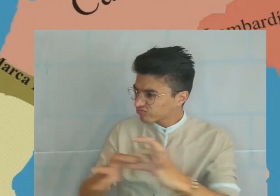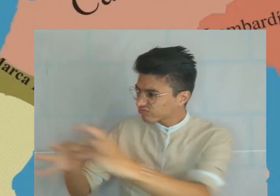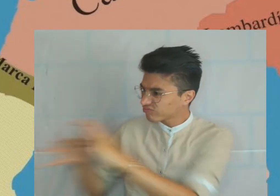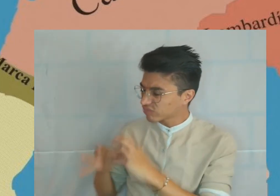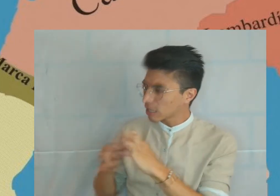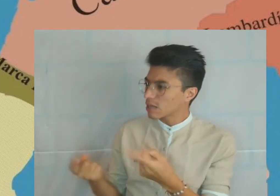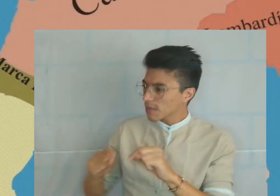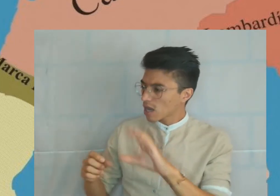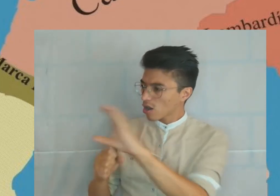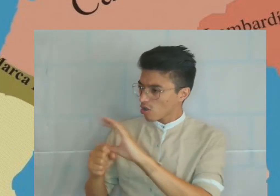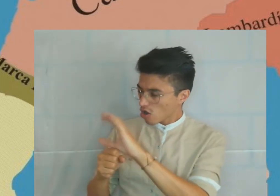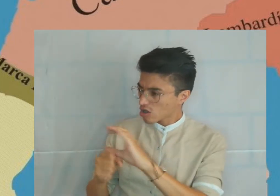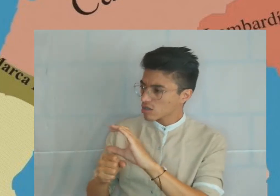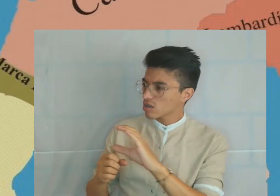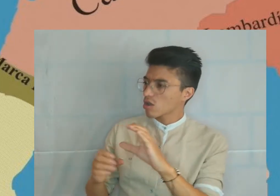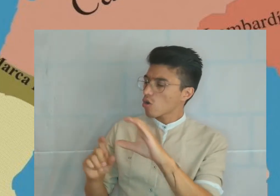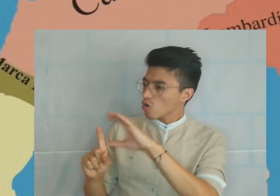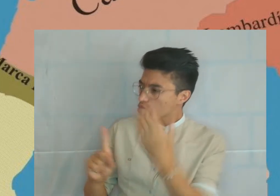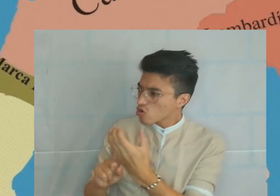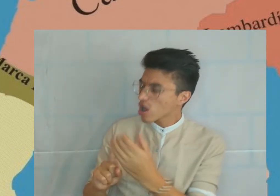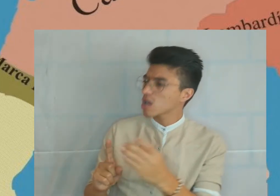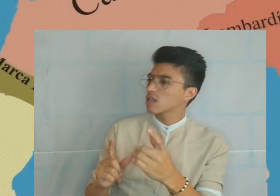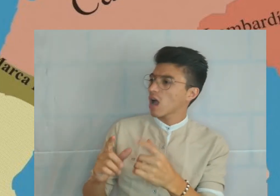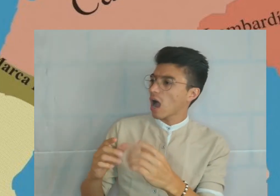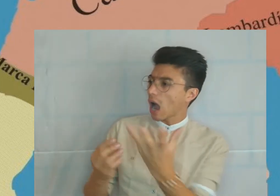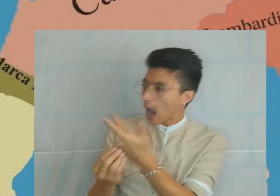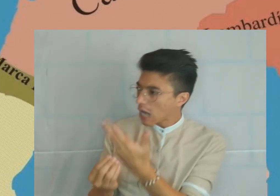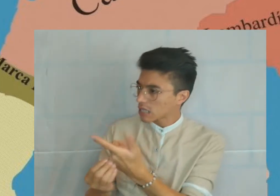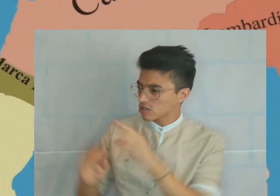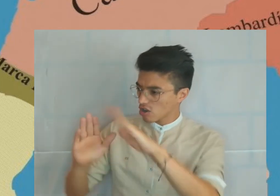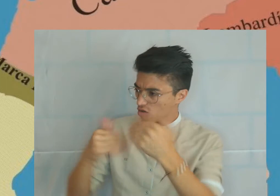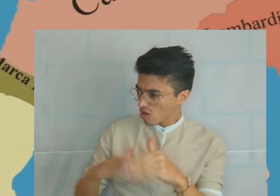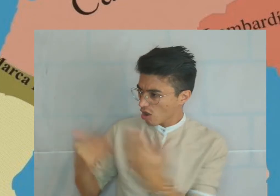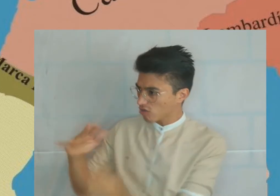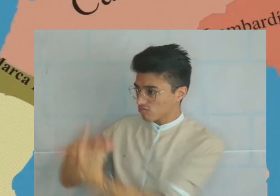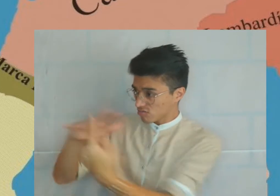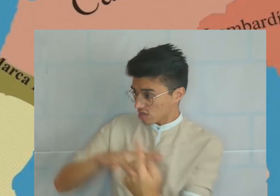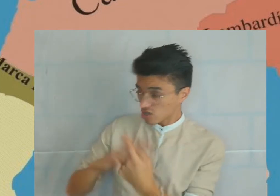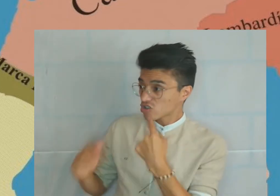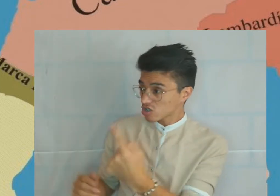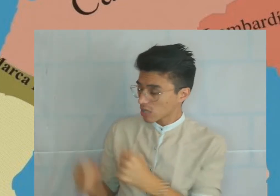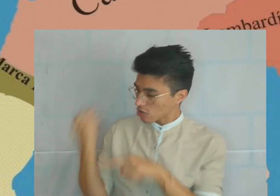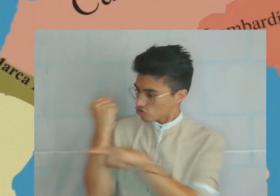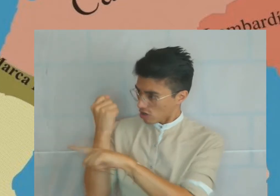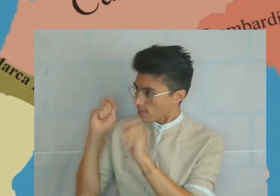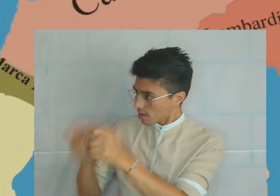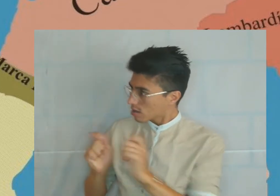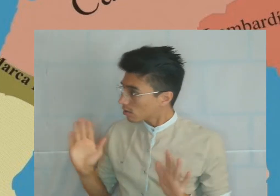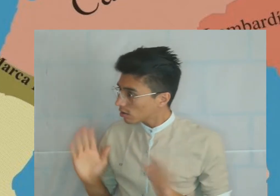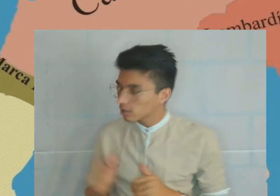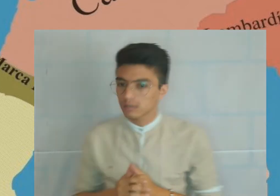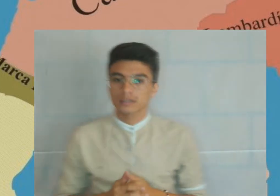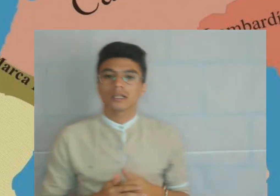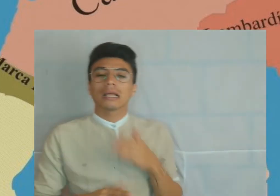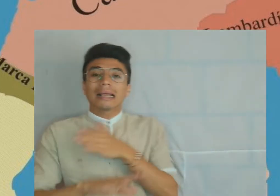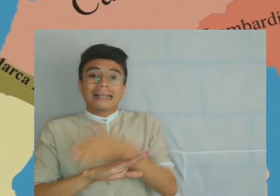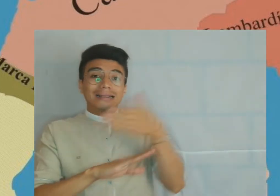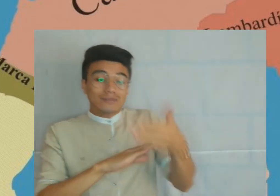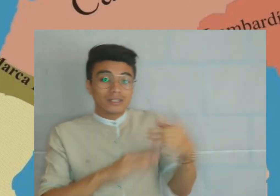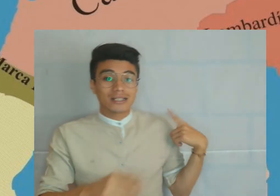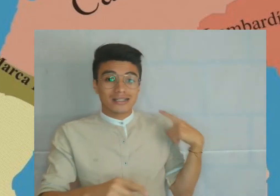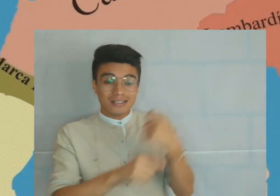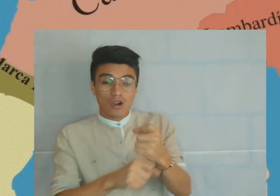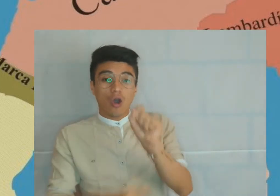las artes fundando escuelas, por ejemplo, ¿qué? ¿De eso no hablan? ¿Eso está en la Edad Media? A partir del siglo XI,